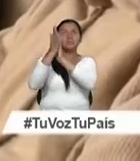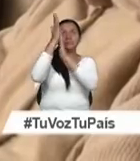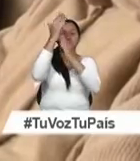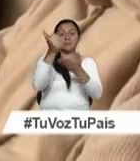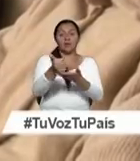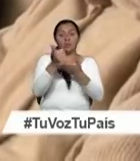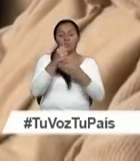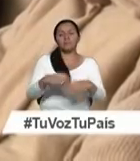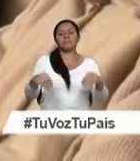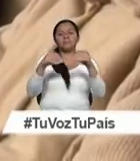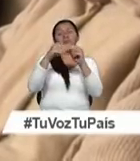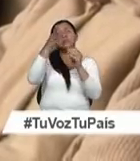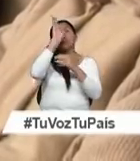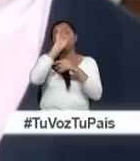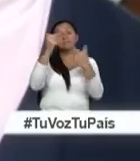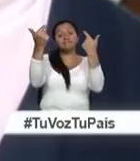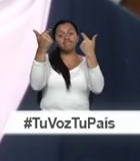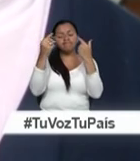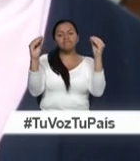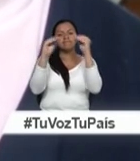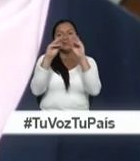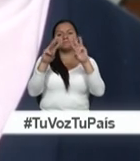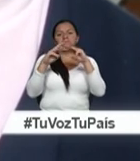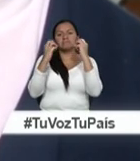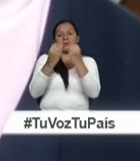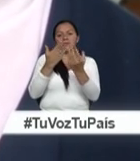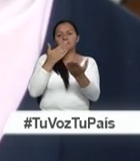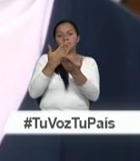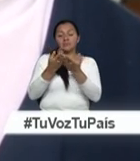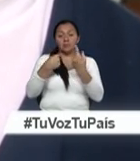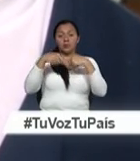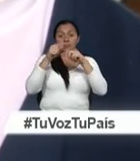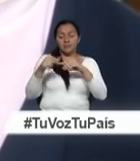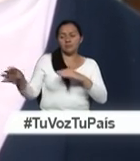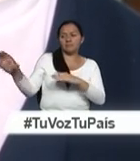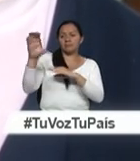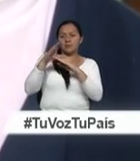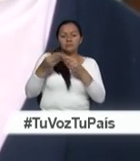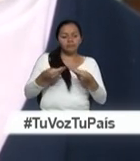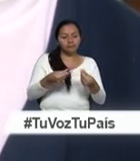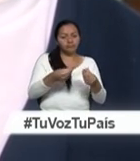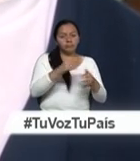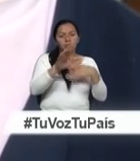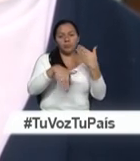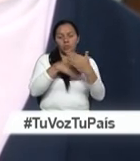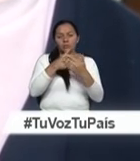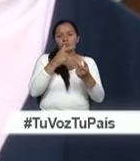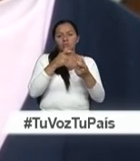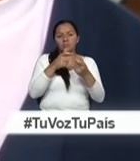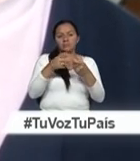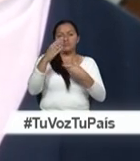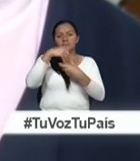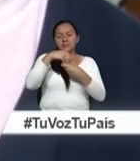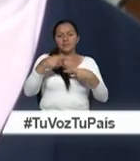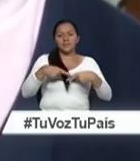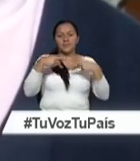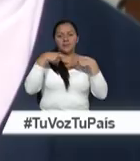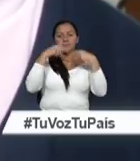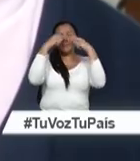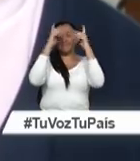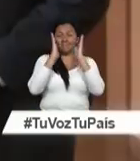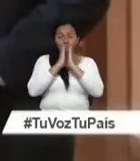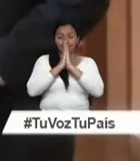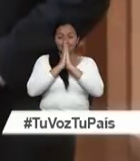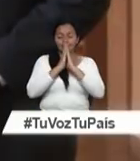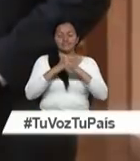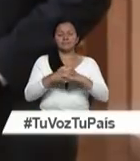vivimos de la providencia de Dios y gracias también al MIES que colabora, que tiene un convenio con la Compañía de las Hijas de la